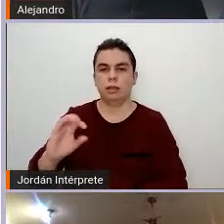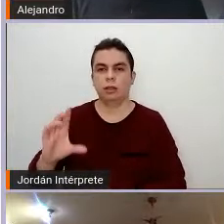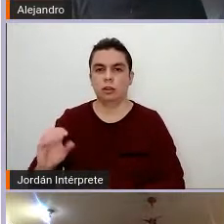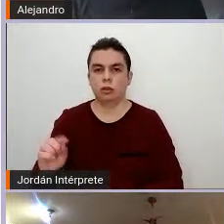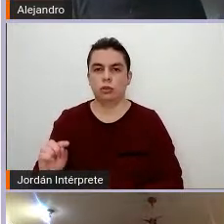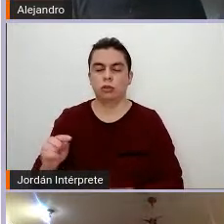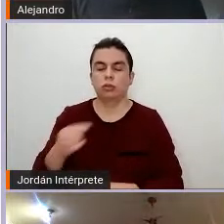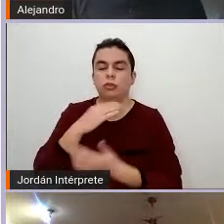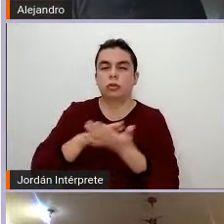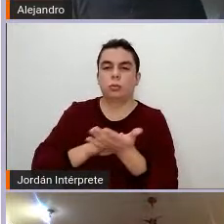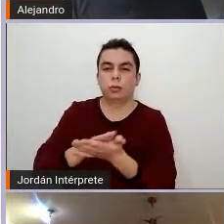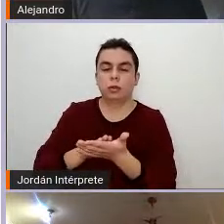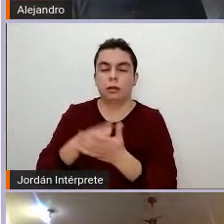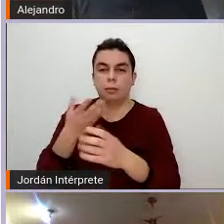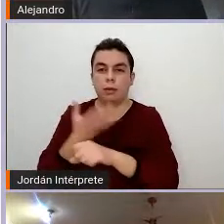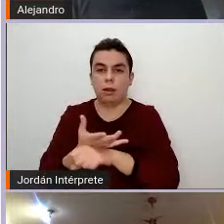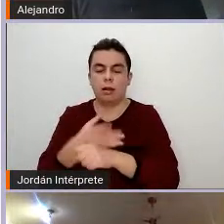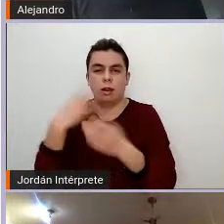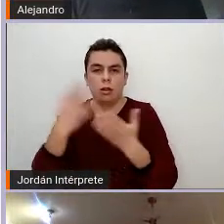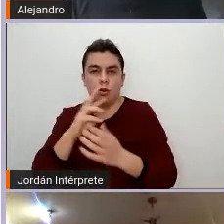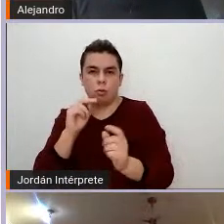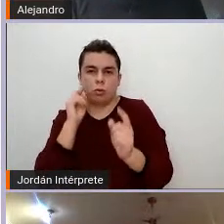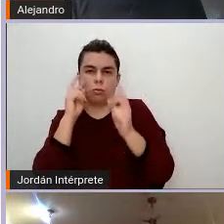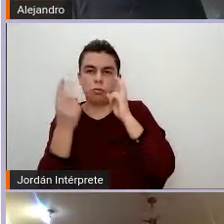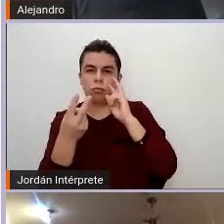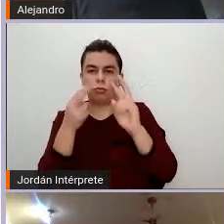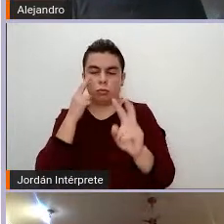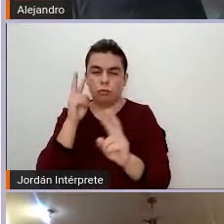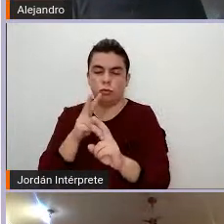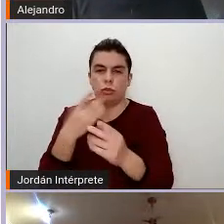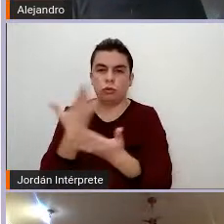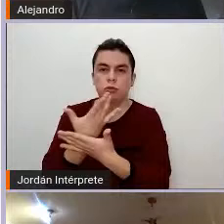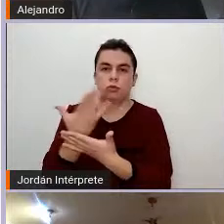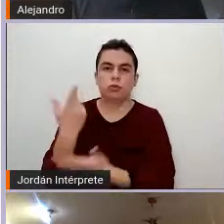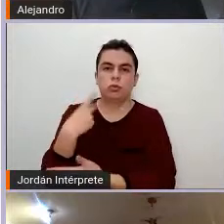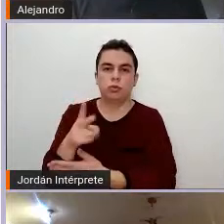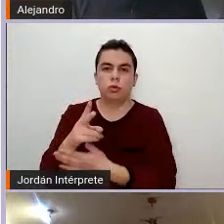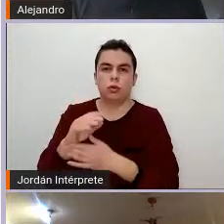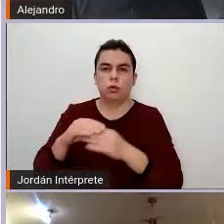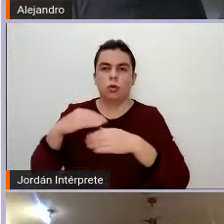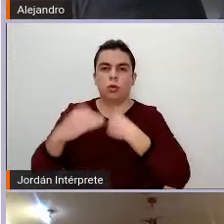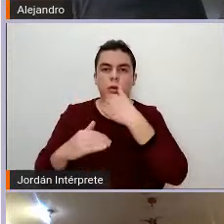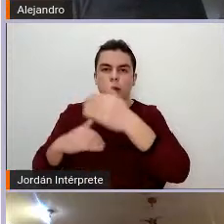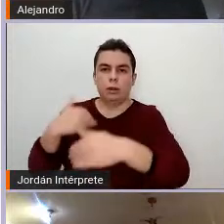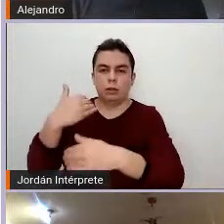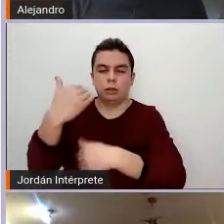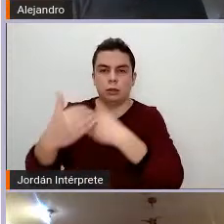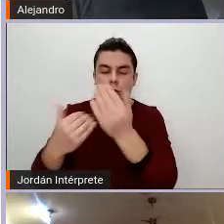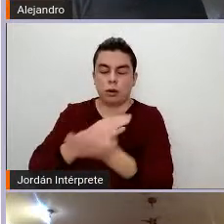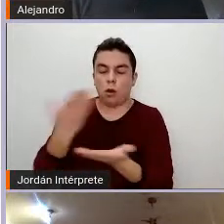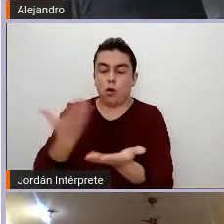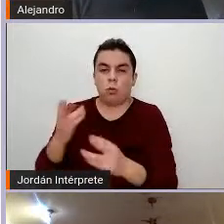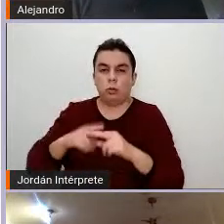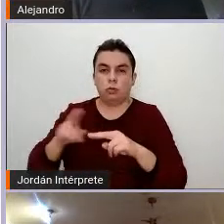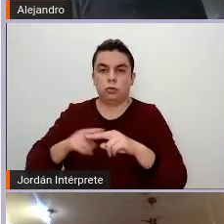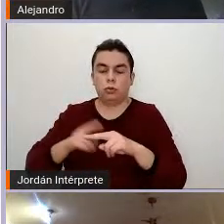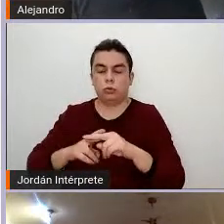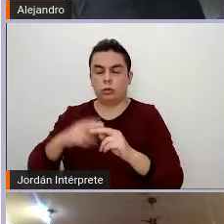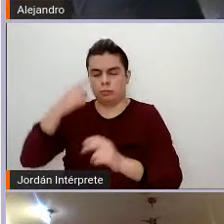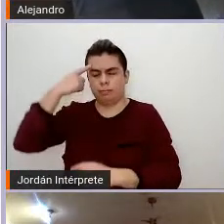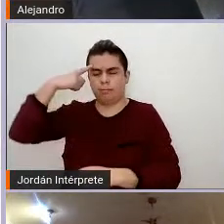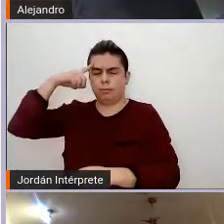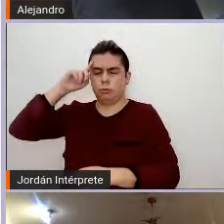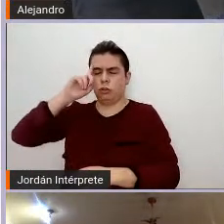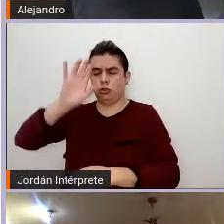creativo específico, sus mecanismos, procedimientos y resolución de problemas técnicos como noción estética de la